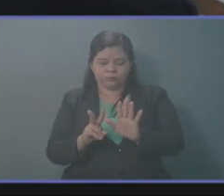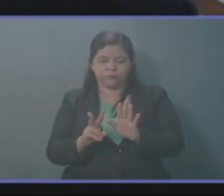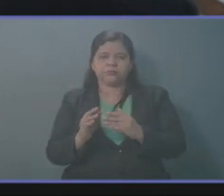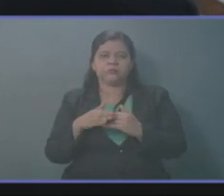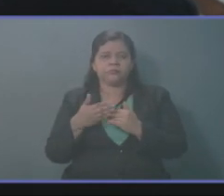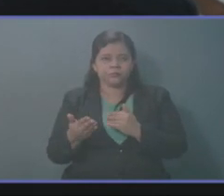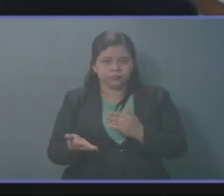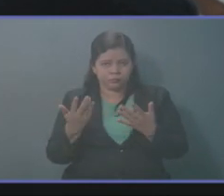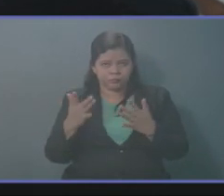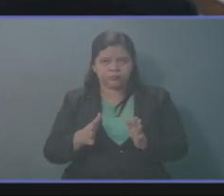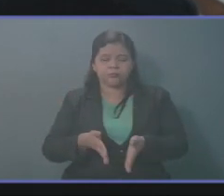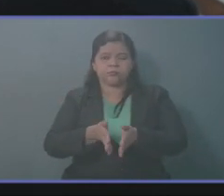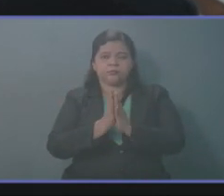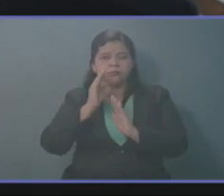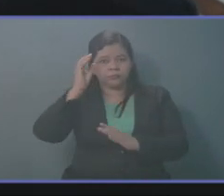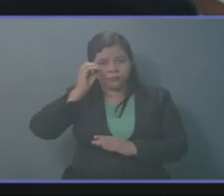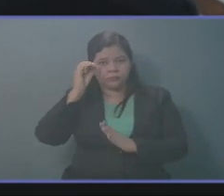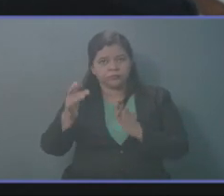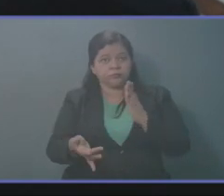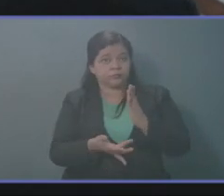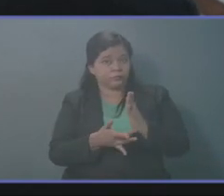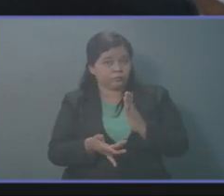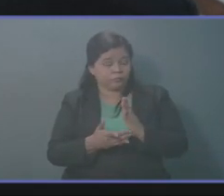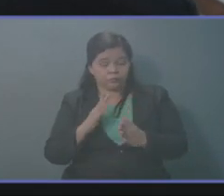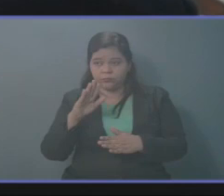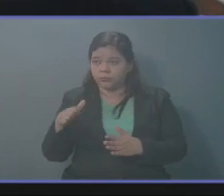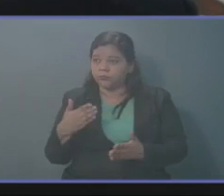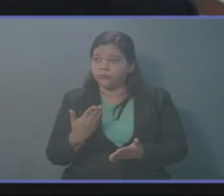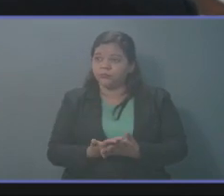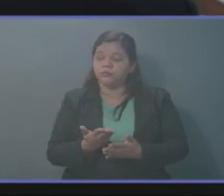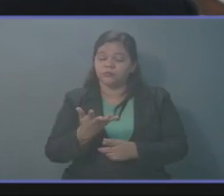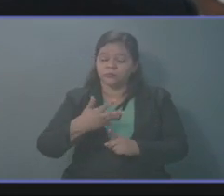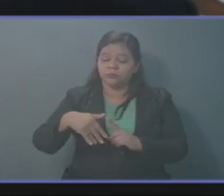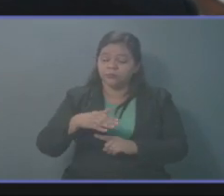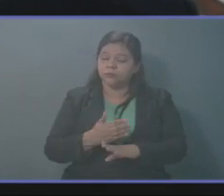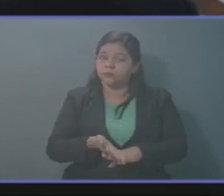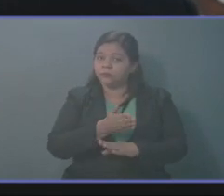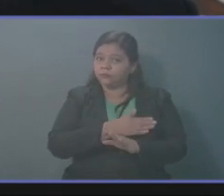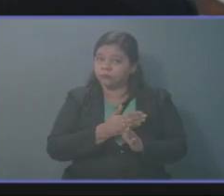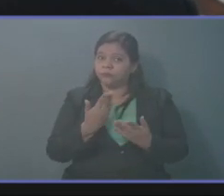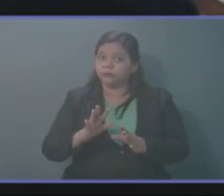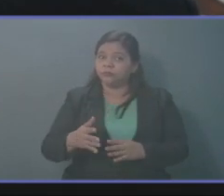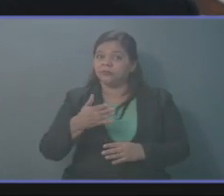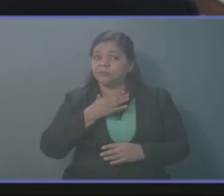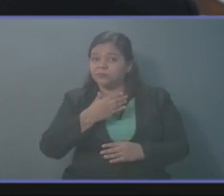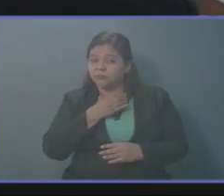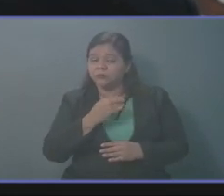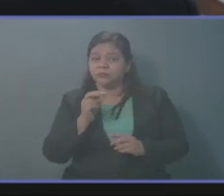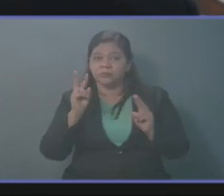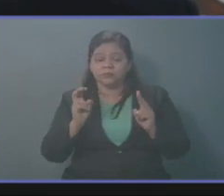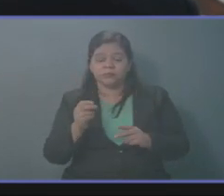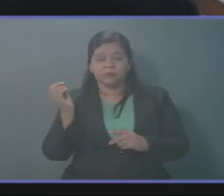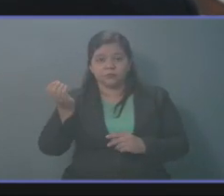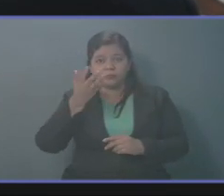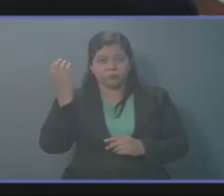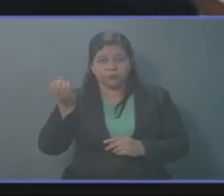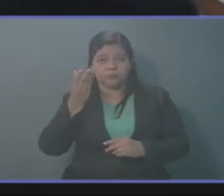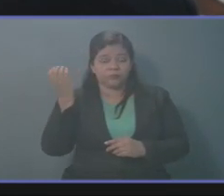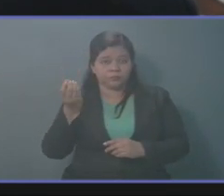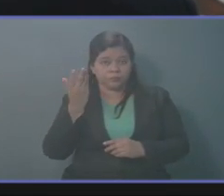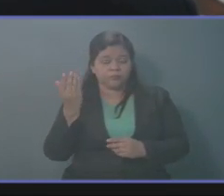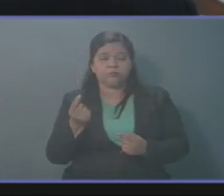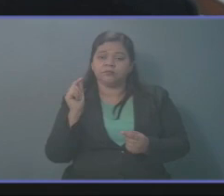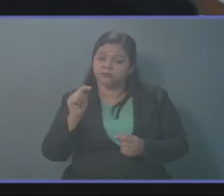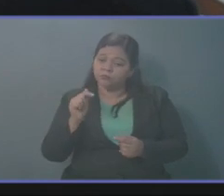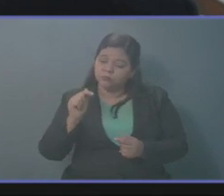se solicitó la opinión técnica. Las condiciones precedentes se han vuelto críticas en el marco de la emergencia del COVID-19, por lo que se